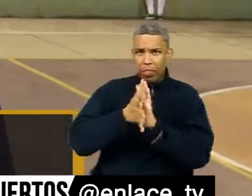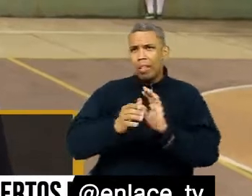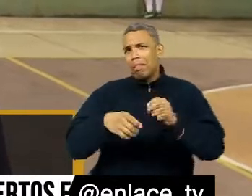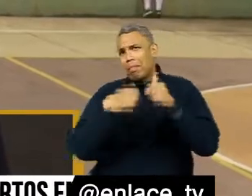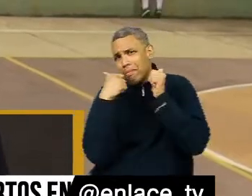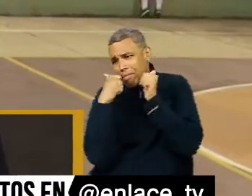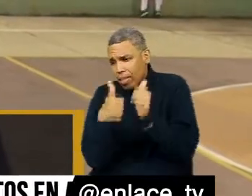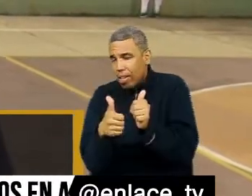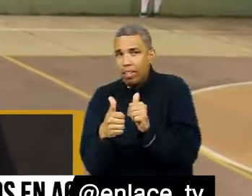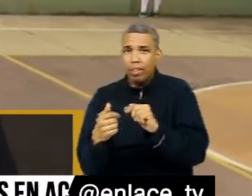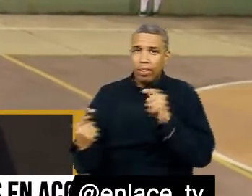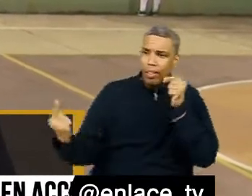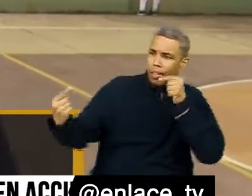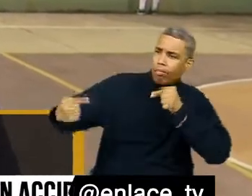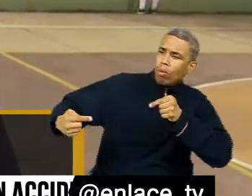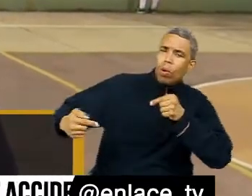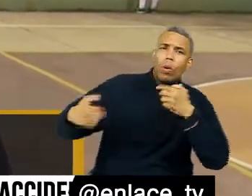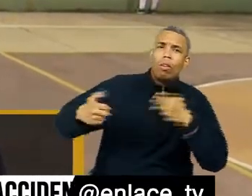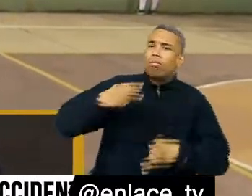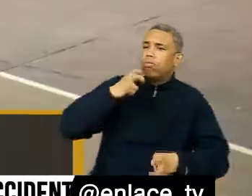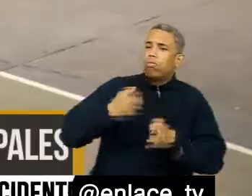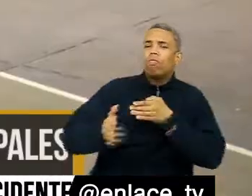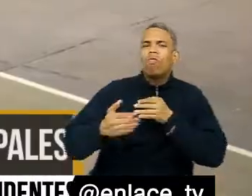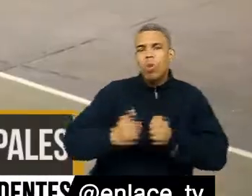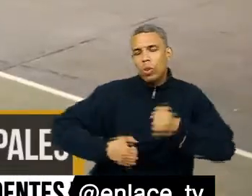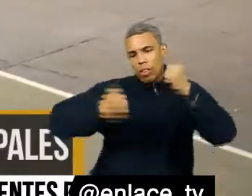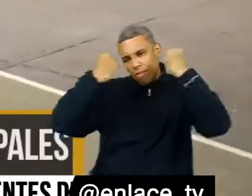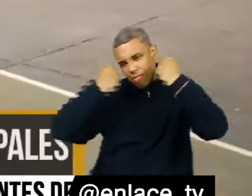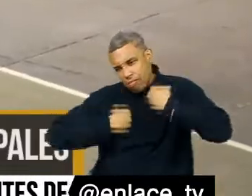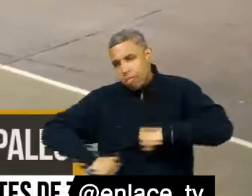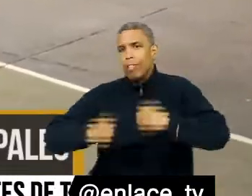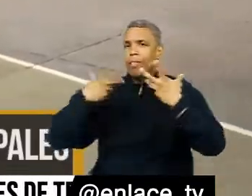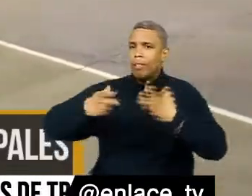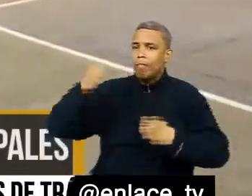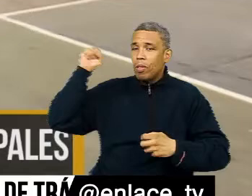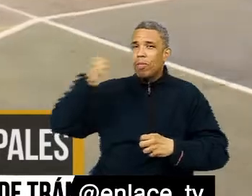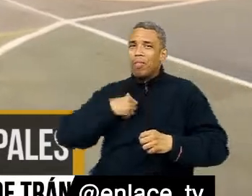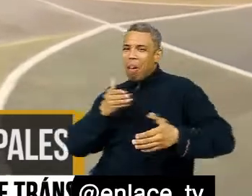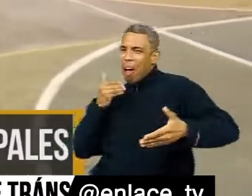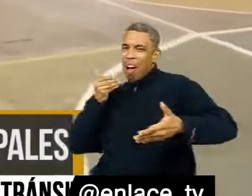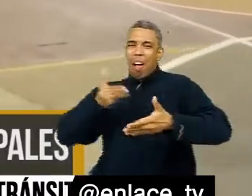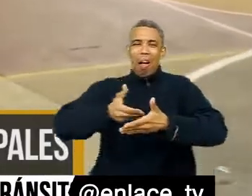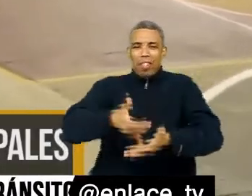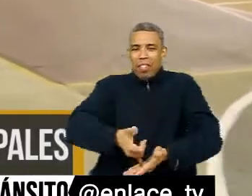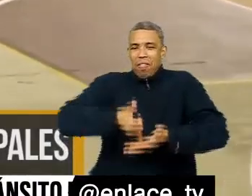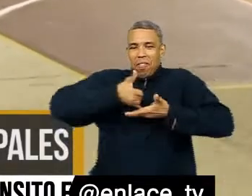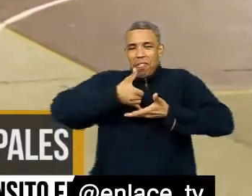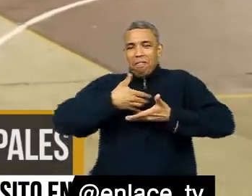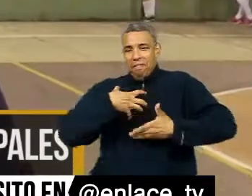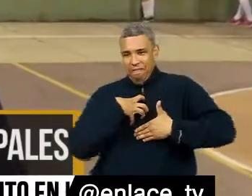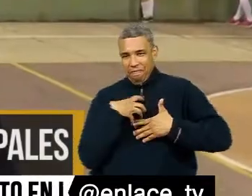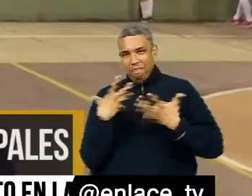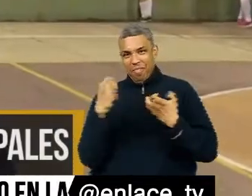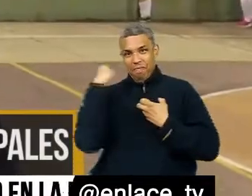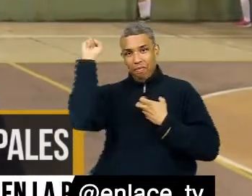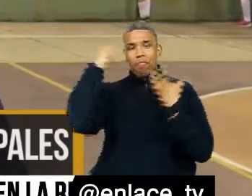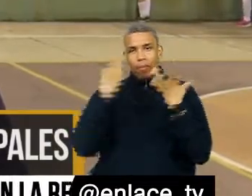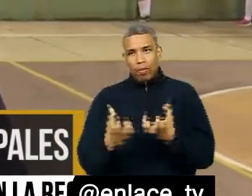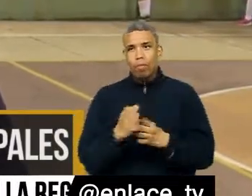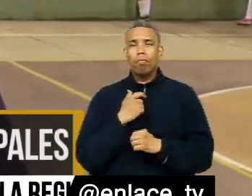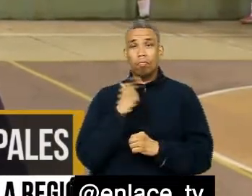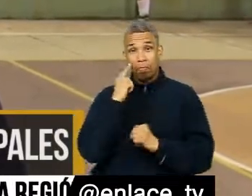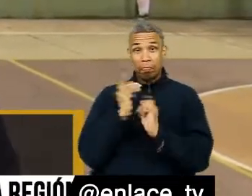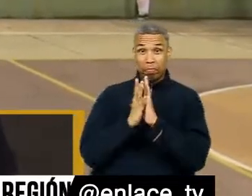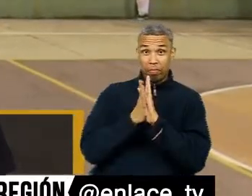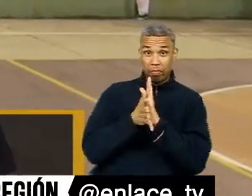partido difícil, pero la estamos dando toda para poder salir adelante y poder ganarnos este campeonato. Pues nos sentimos muy bien, excelente, porque me